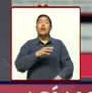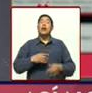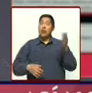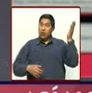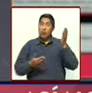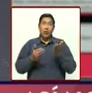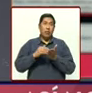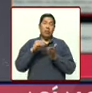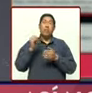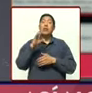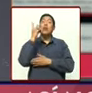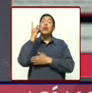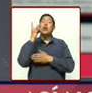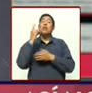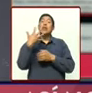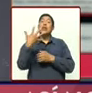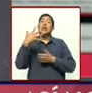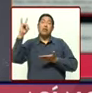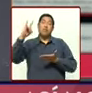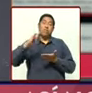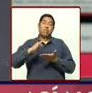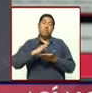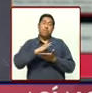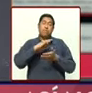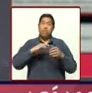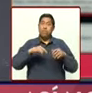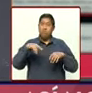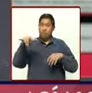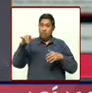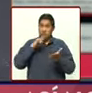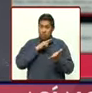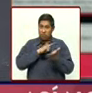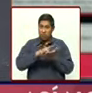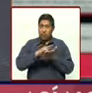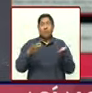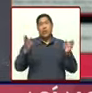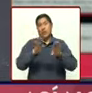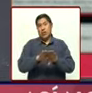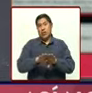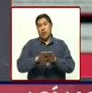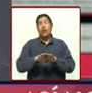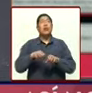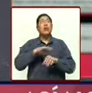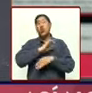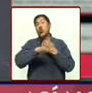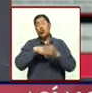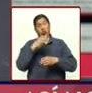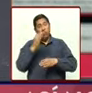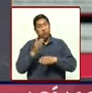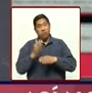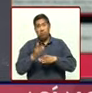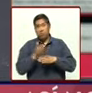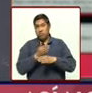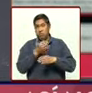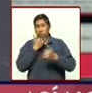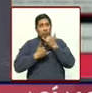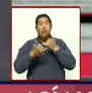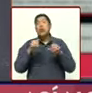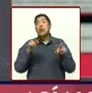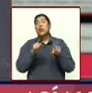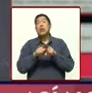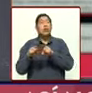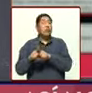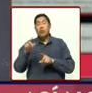Infobae nuevamente, Bolivia cierra 5 aeropuertos por los incendios. Todo lo que ocurre cronológicamente y la situación difícil que se atraviesa y que